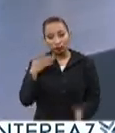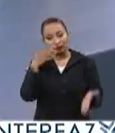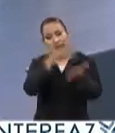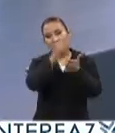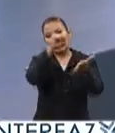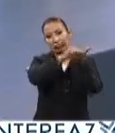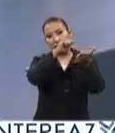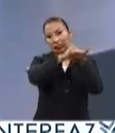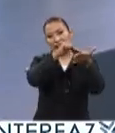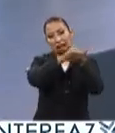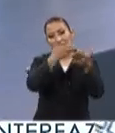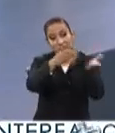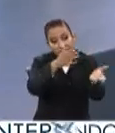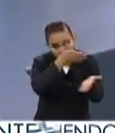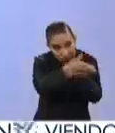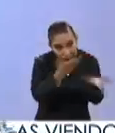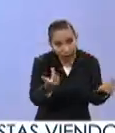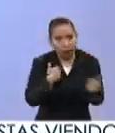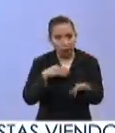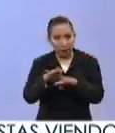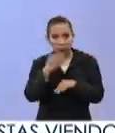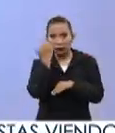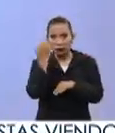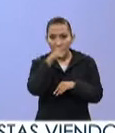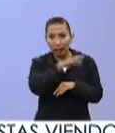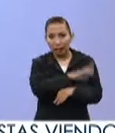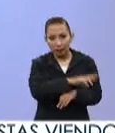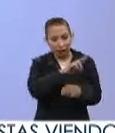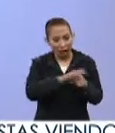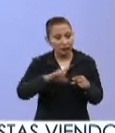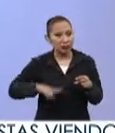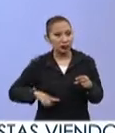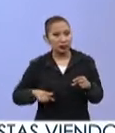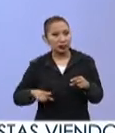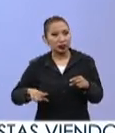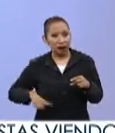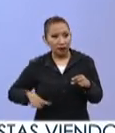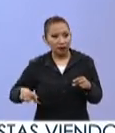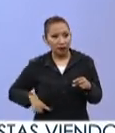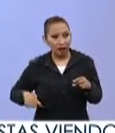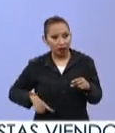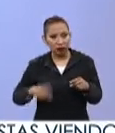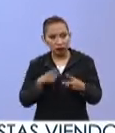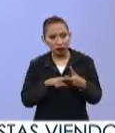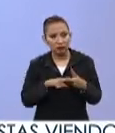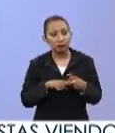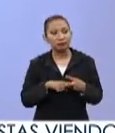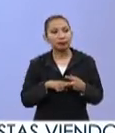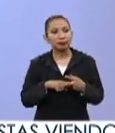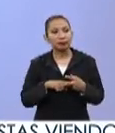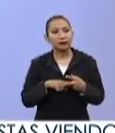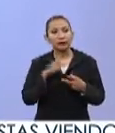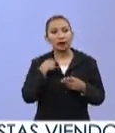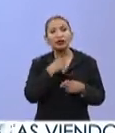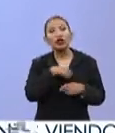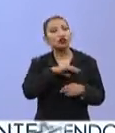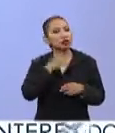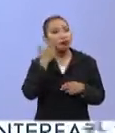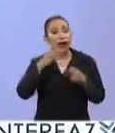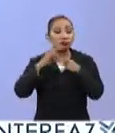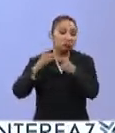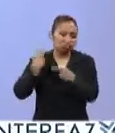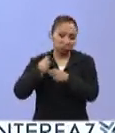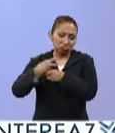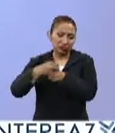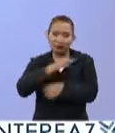tocamos puertas. Trabajamos en escuelas privadas, particulares y en escuelas de gobierno también. A donde nos quieran llevar,